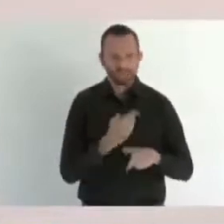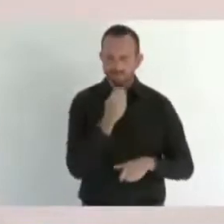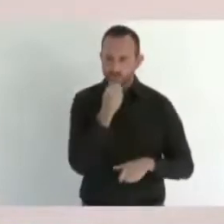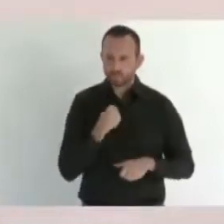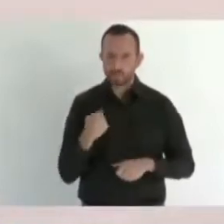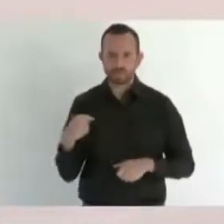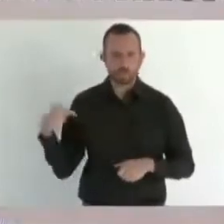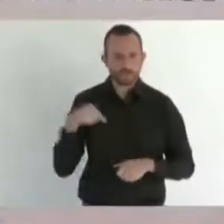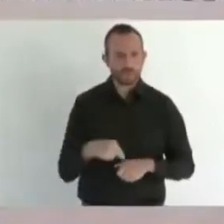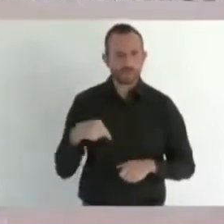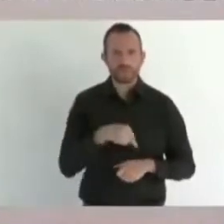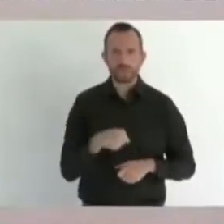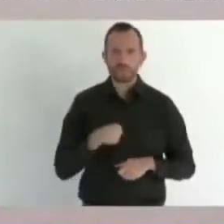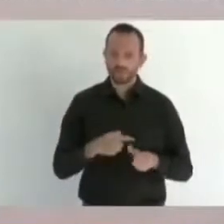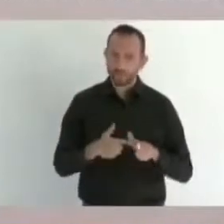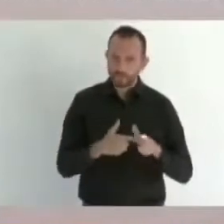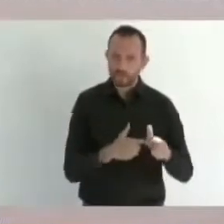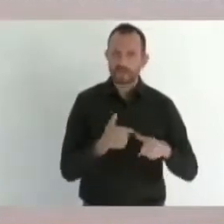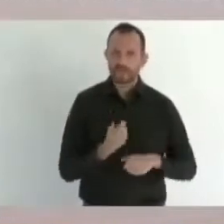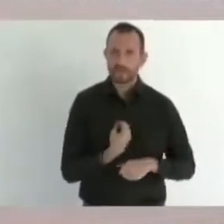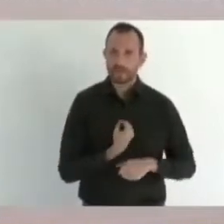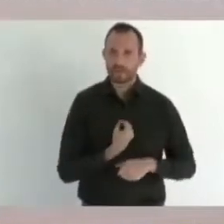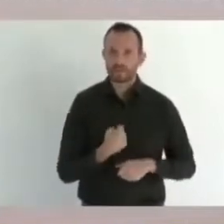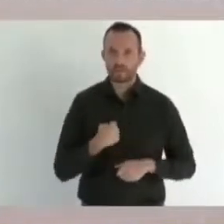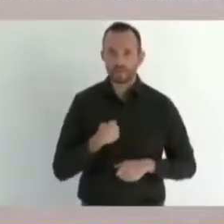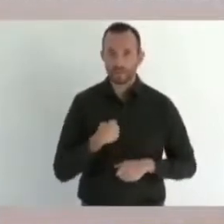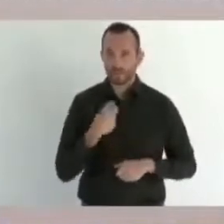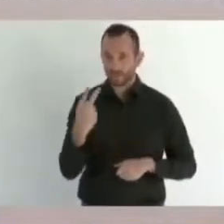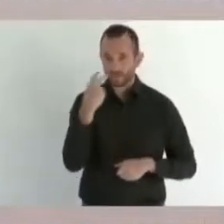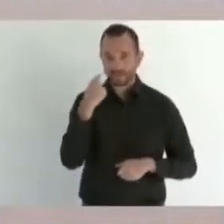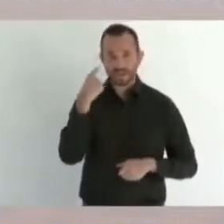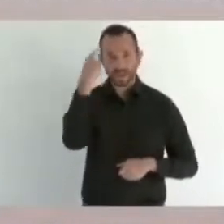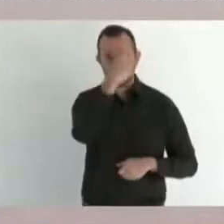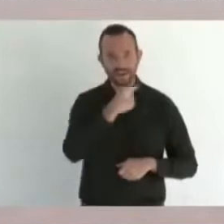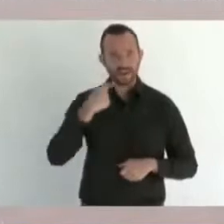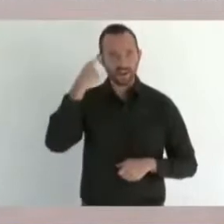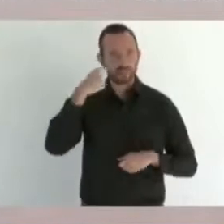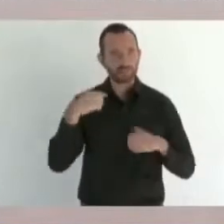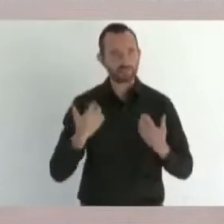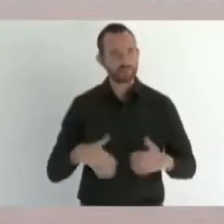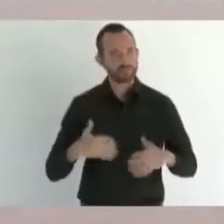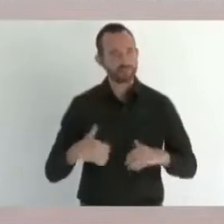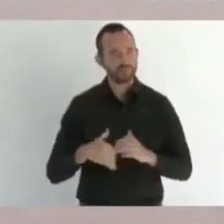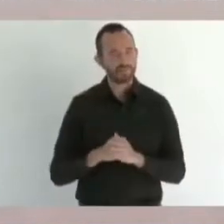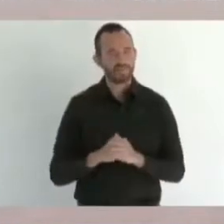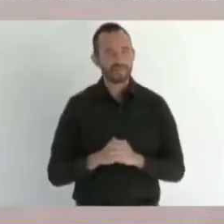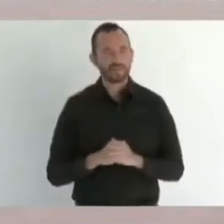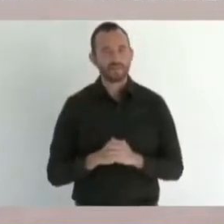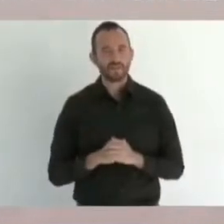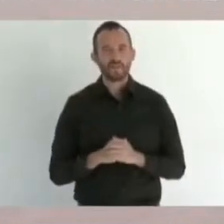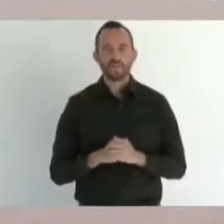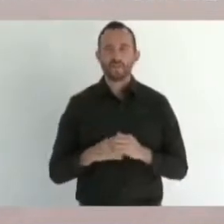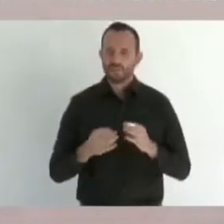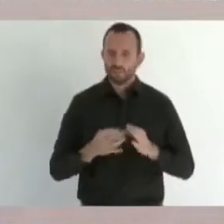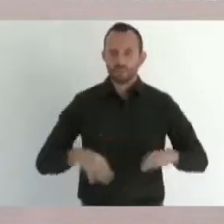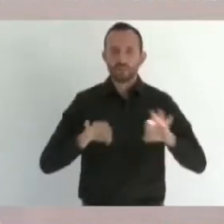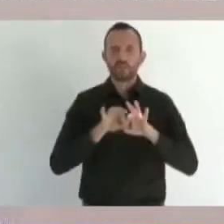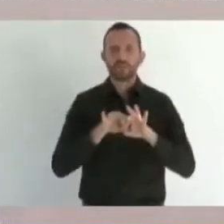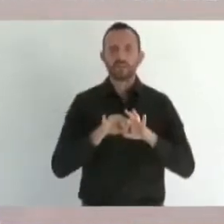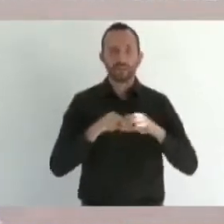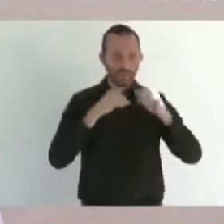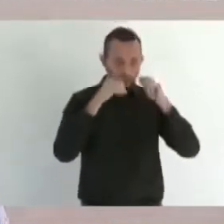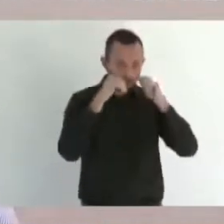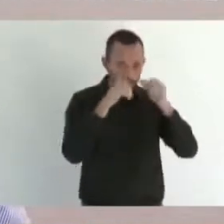seguir viendo la cara porque nos importa mucho atender